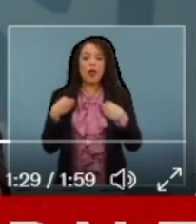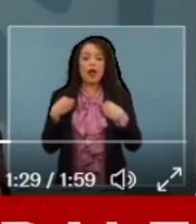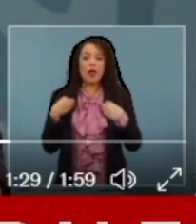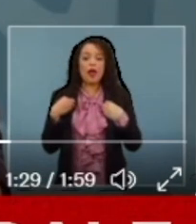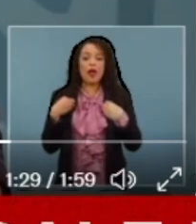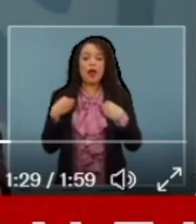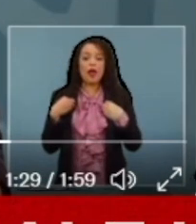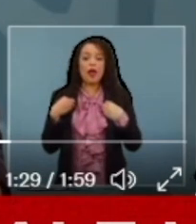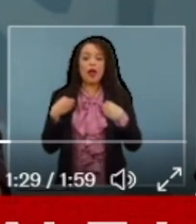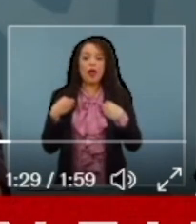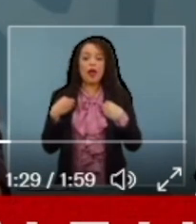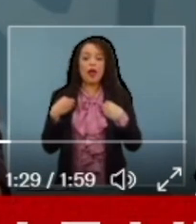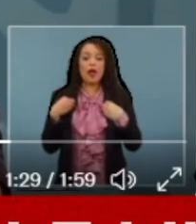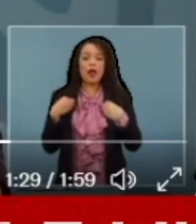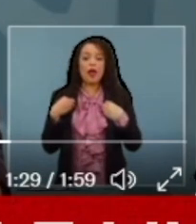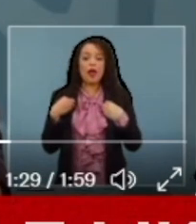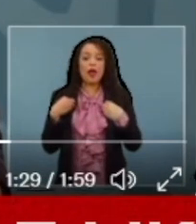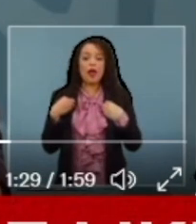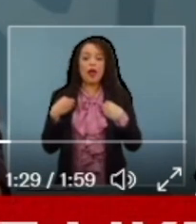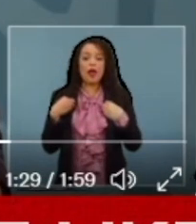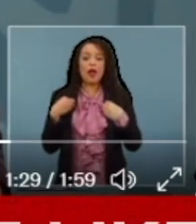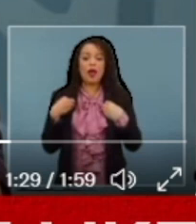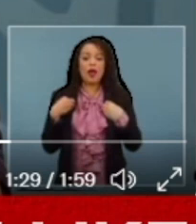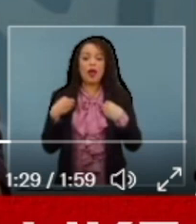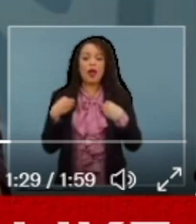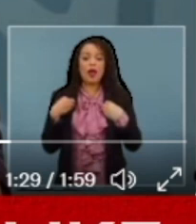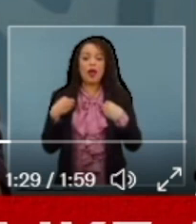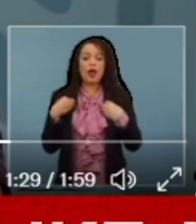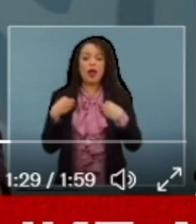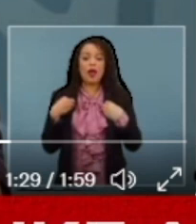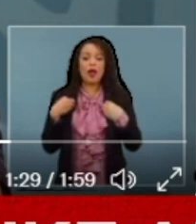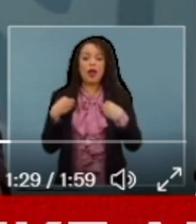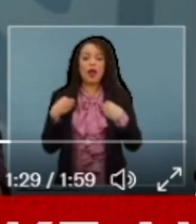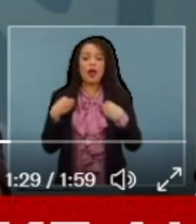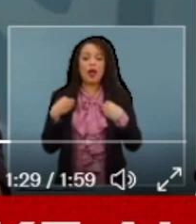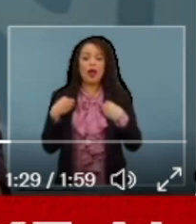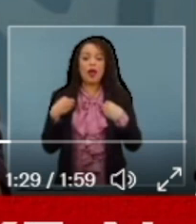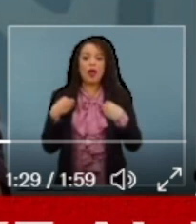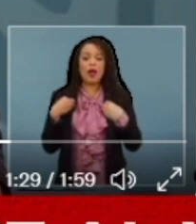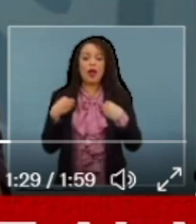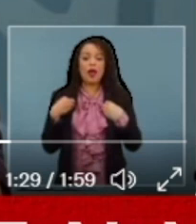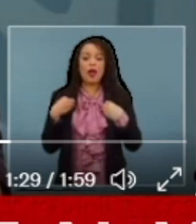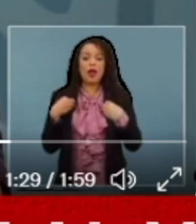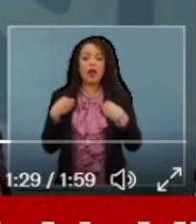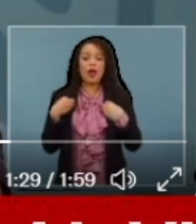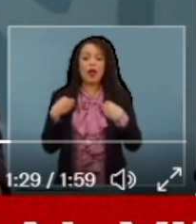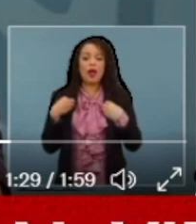comentarios que señalan que era su recurso, que él sabrá con quién se case, en dónde hace su boda, pero hay que recordar que la Cuarta